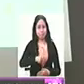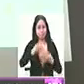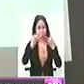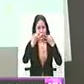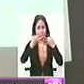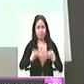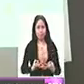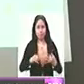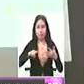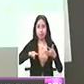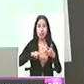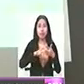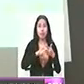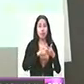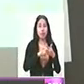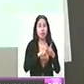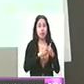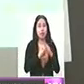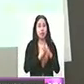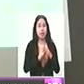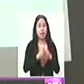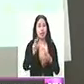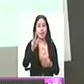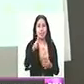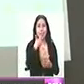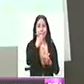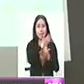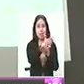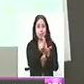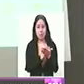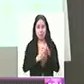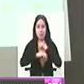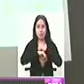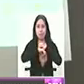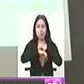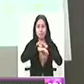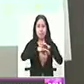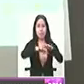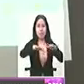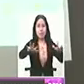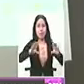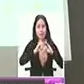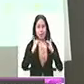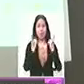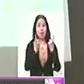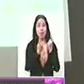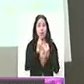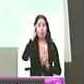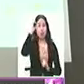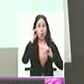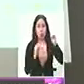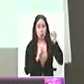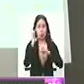el inicio de la fase 3 de contagio en el departamento de Oruro, en